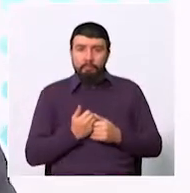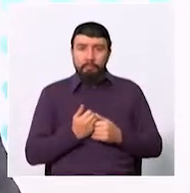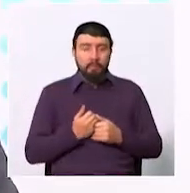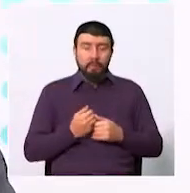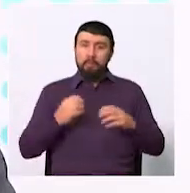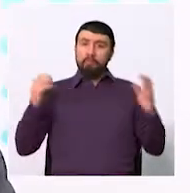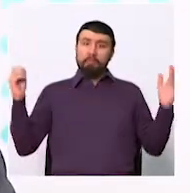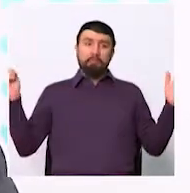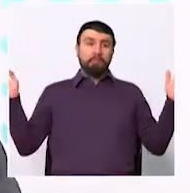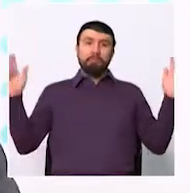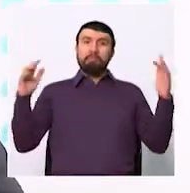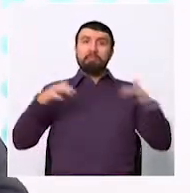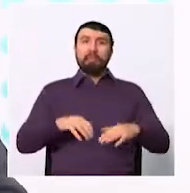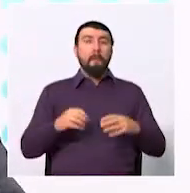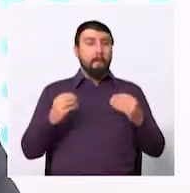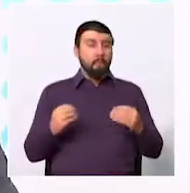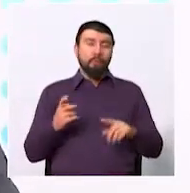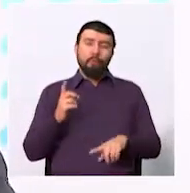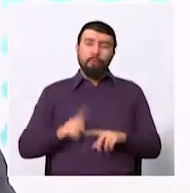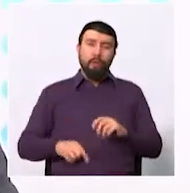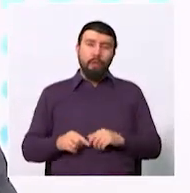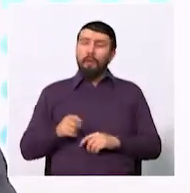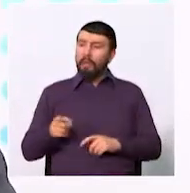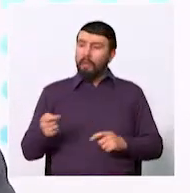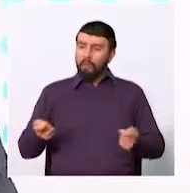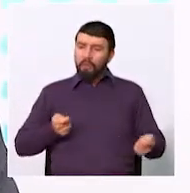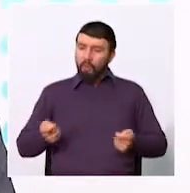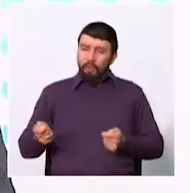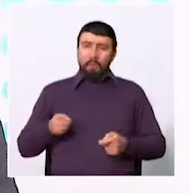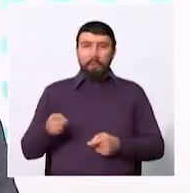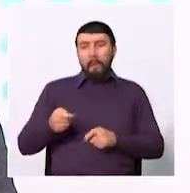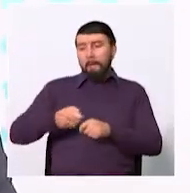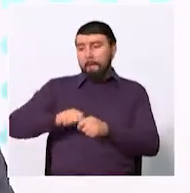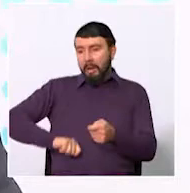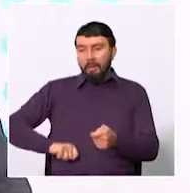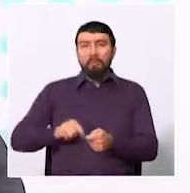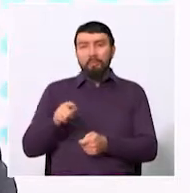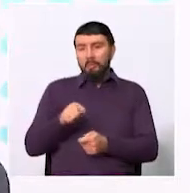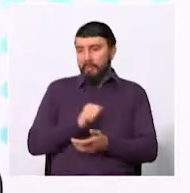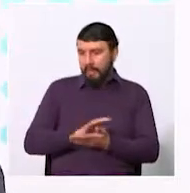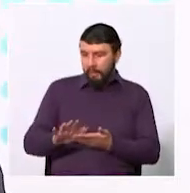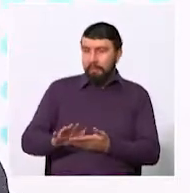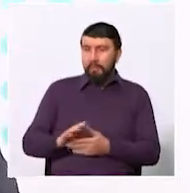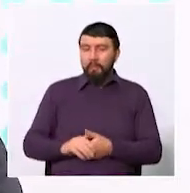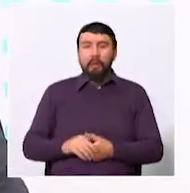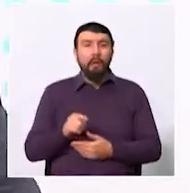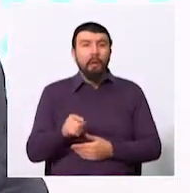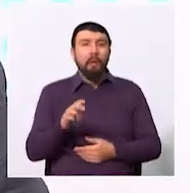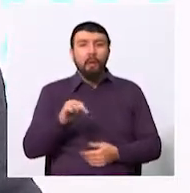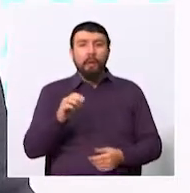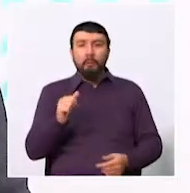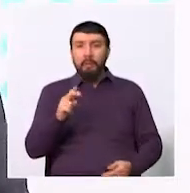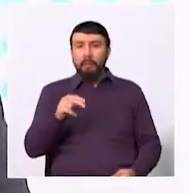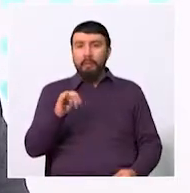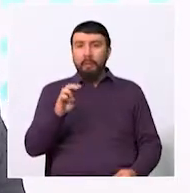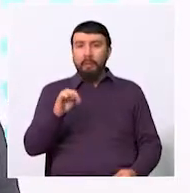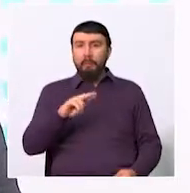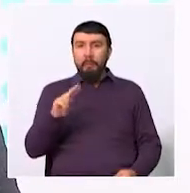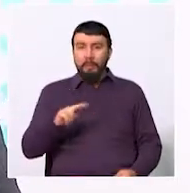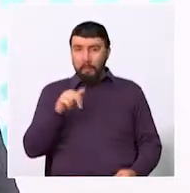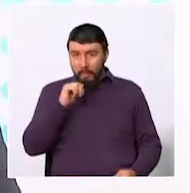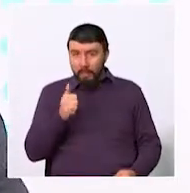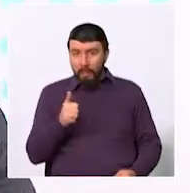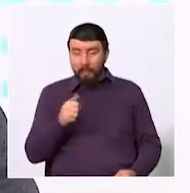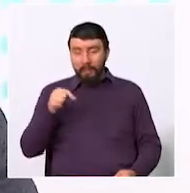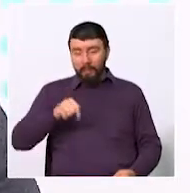para tantas entonces vamos a tener que controlar eso a través de una boleta que es completamente gratis entonces el maní mes a partir de mañana después no se quiere en